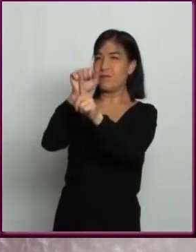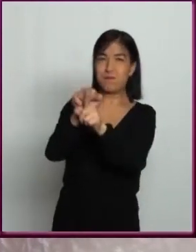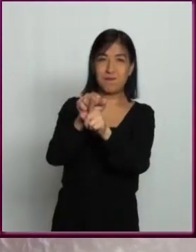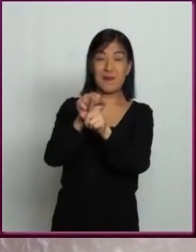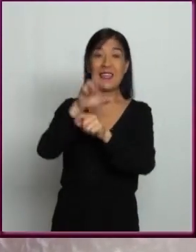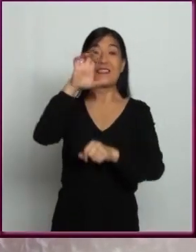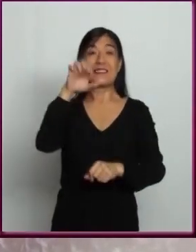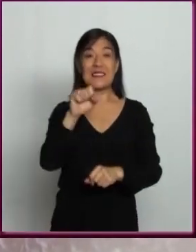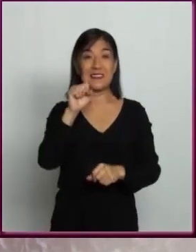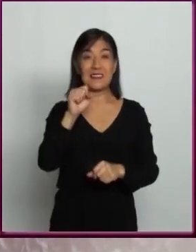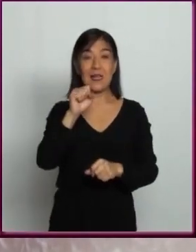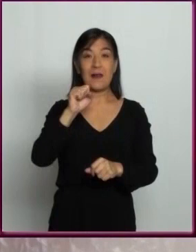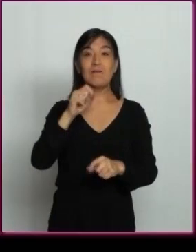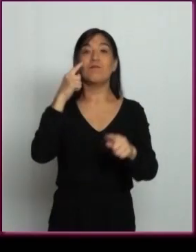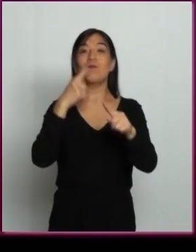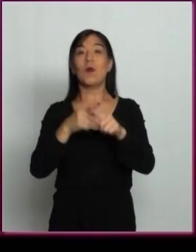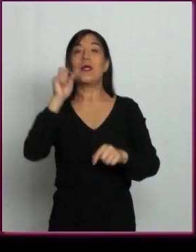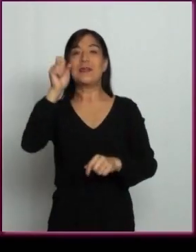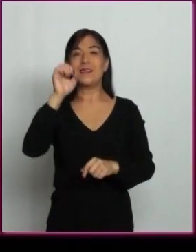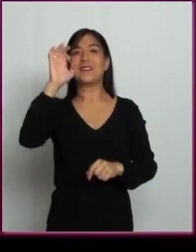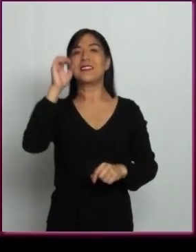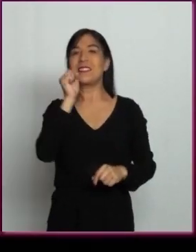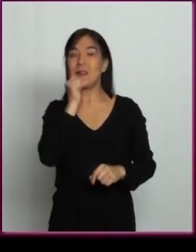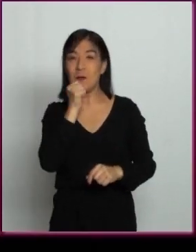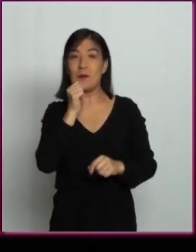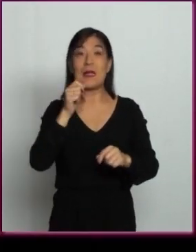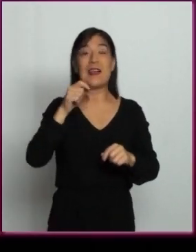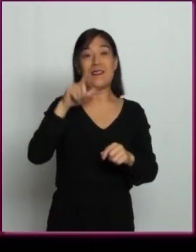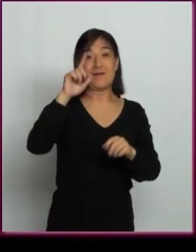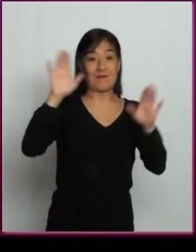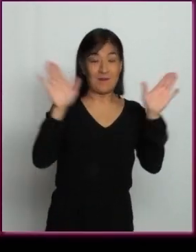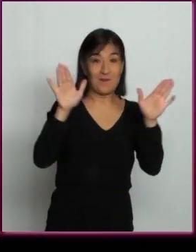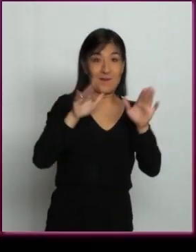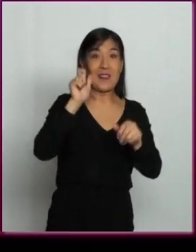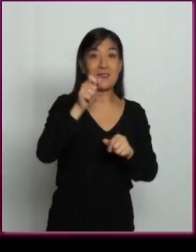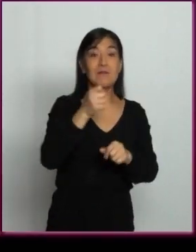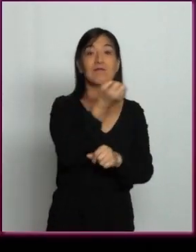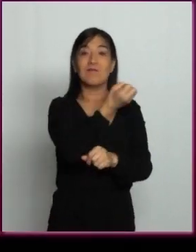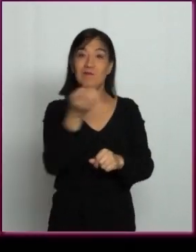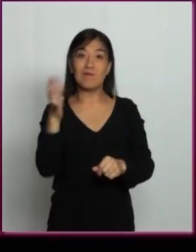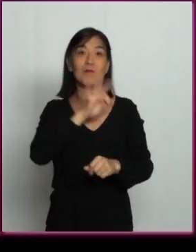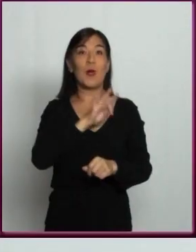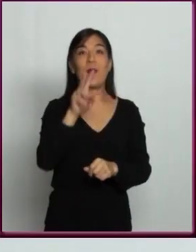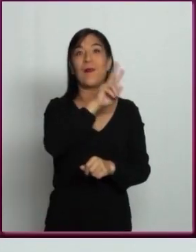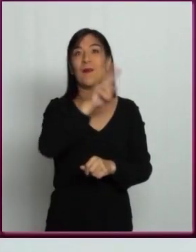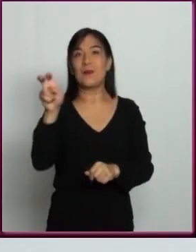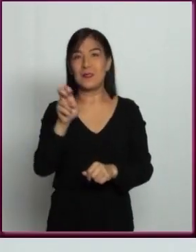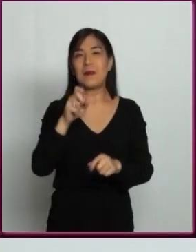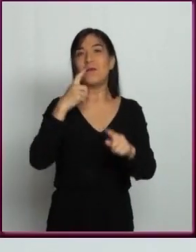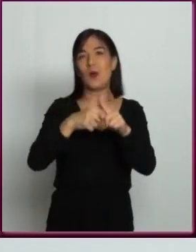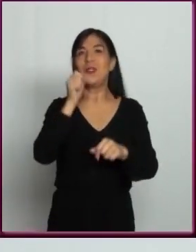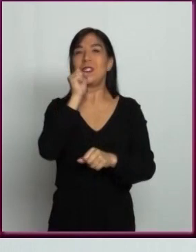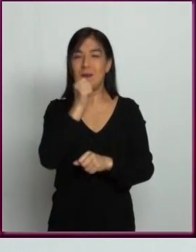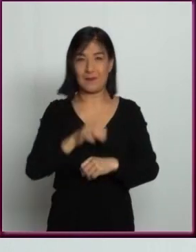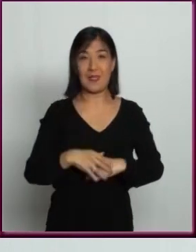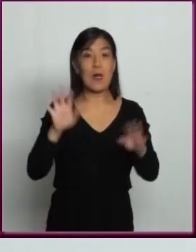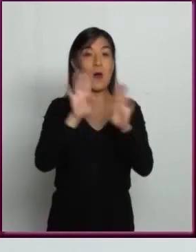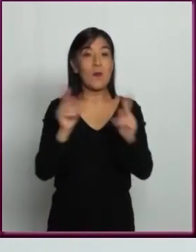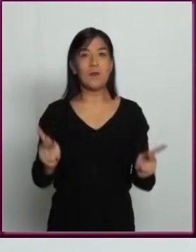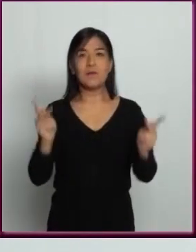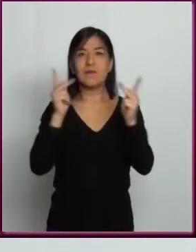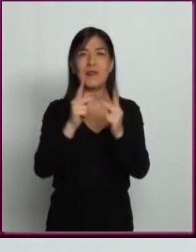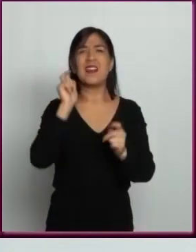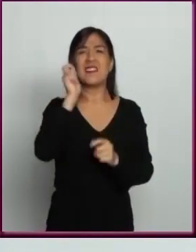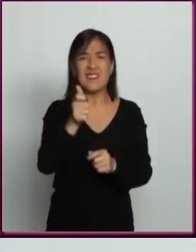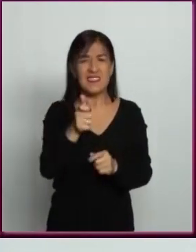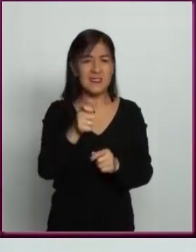en 60 por segundo, la libélula puede llegar hasta las 200. En comparación, es como si